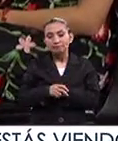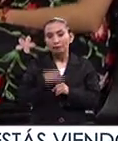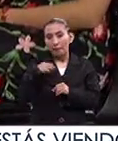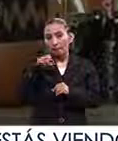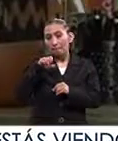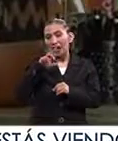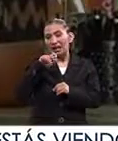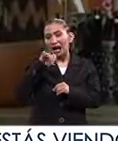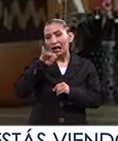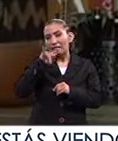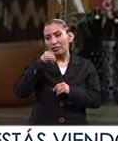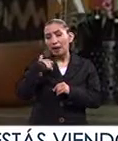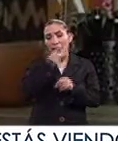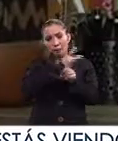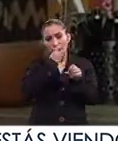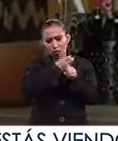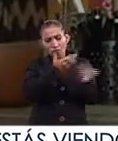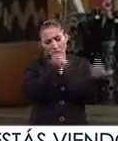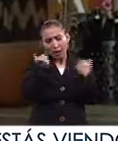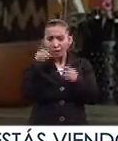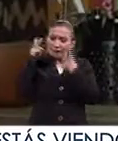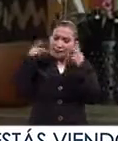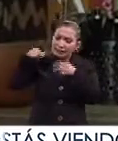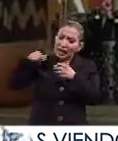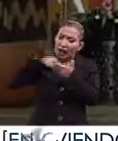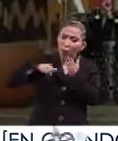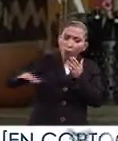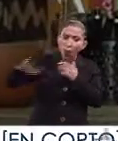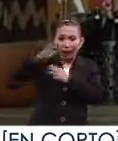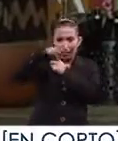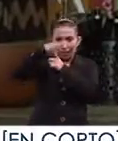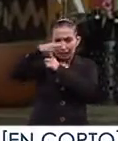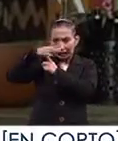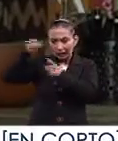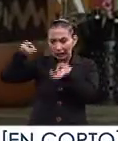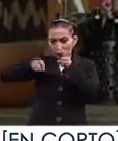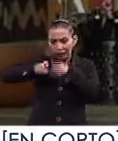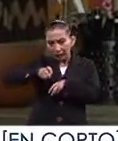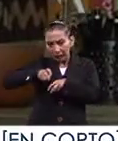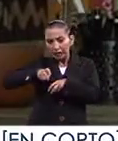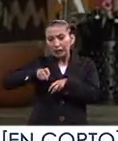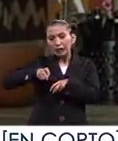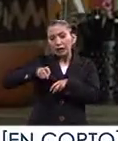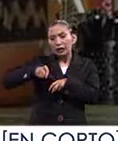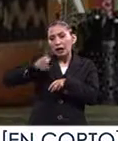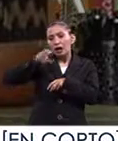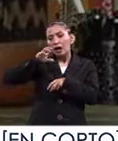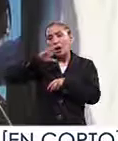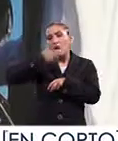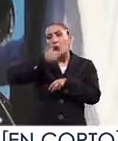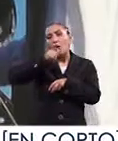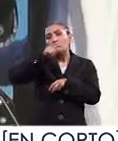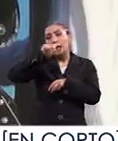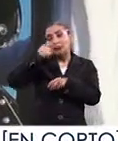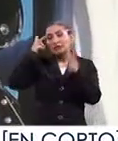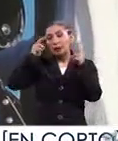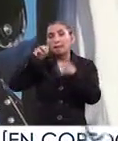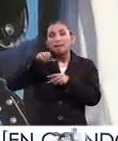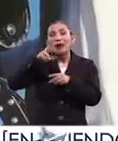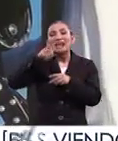incluso Margarita López Portillo me invitó a visitar en un helicóptero a Huautla, visitamos a María